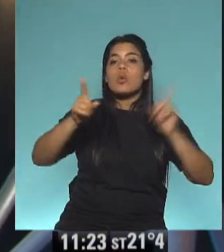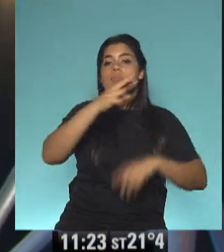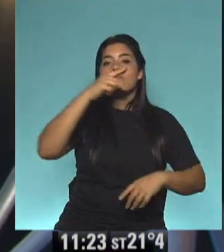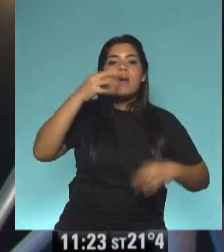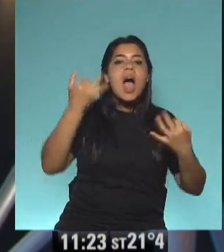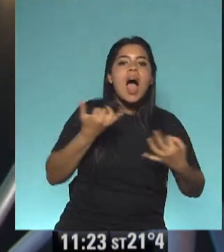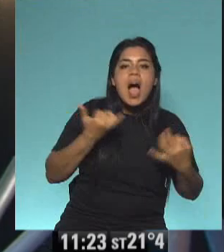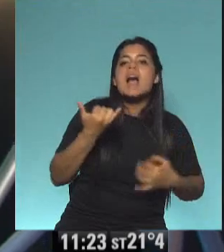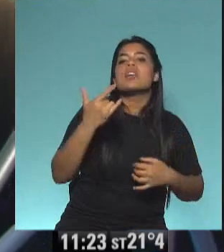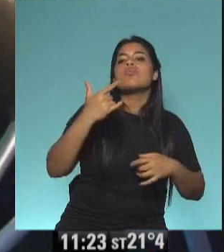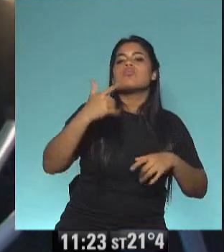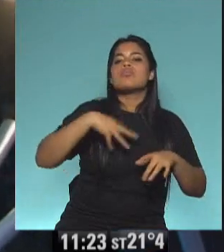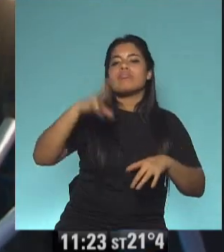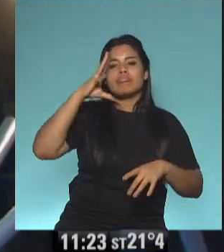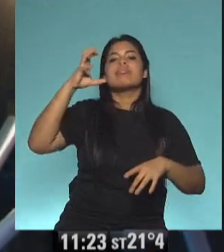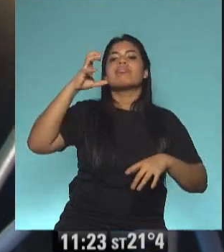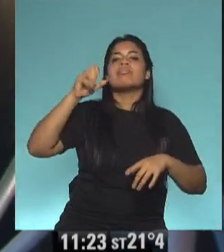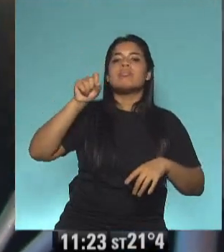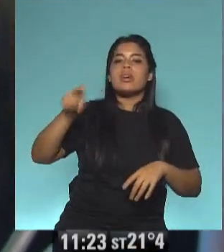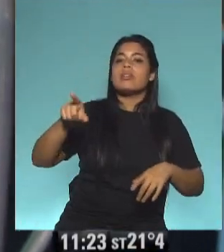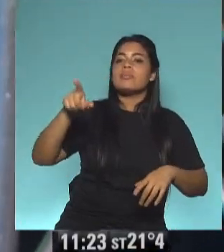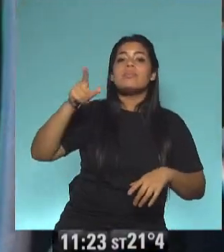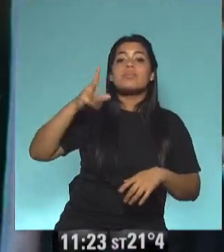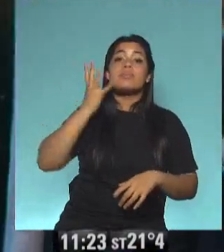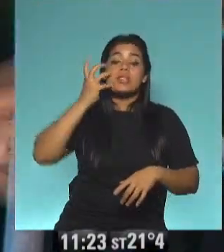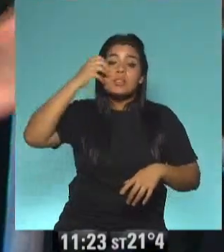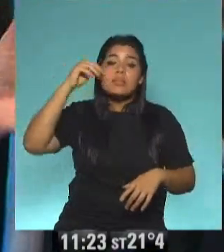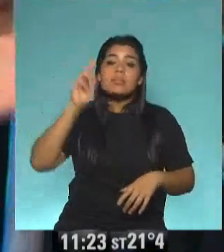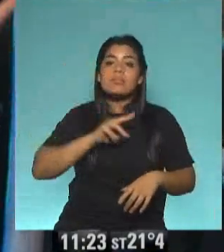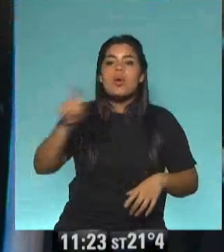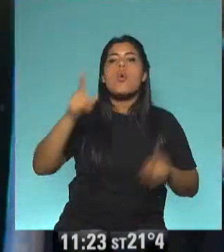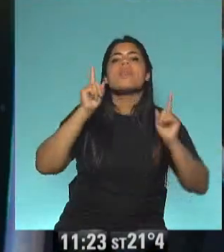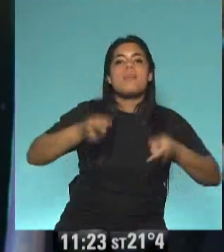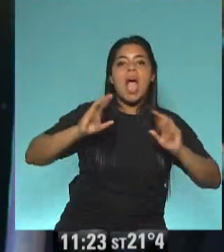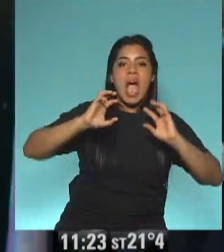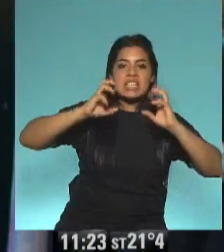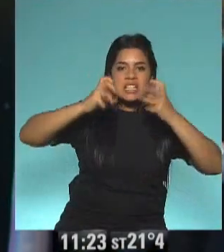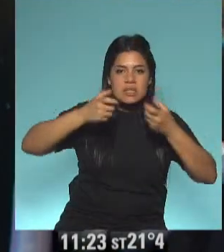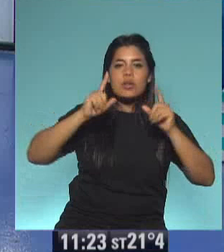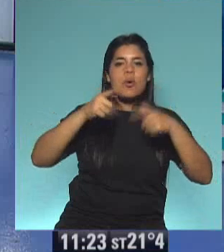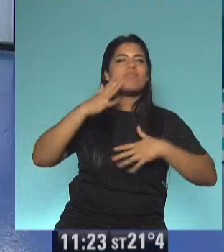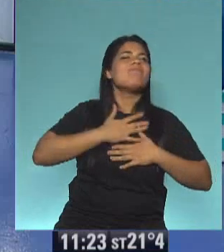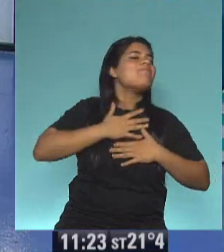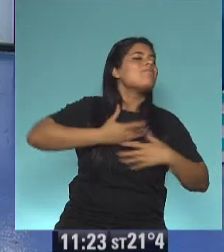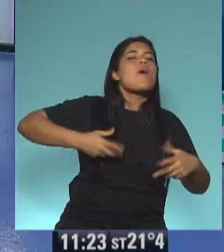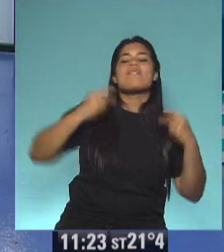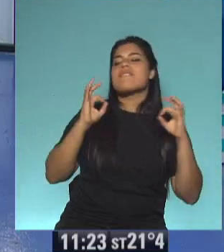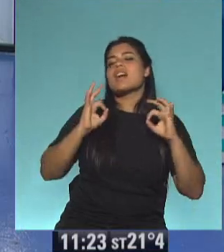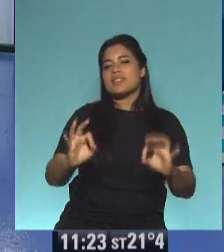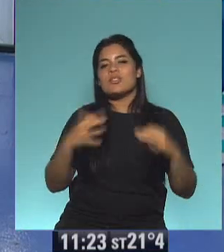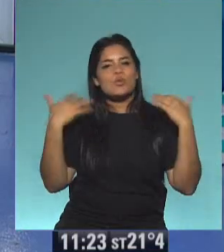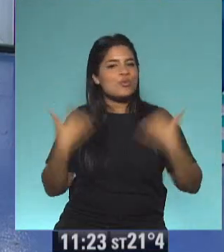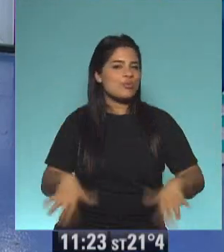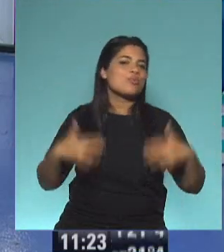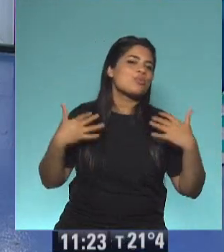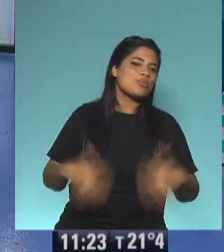me recuerda a una casa de vacaciones y también el olor a choclo me hace pensar en las vacaciones. ¡Oh, en la plaza! ¡Qué